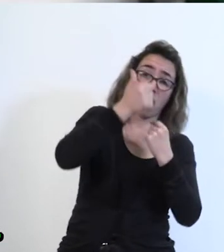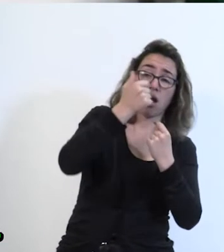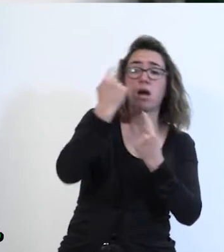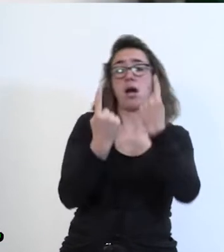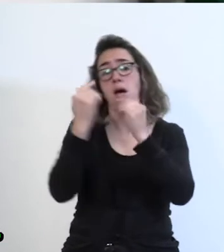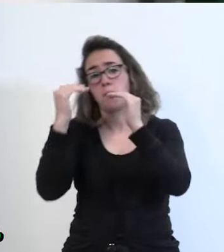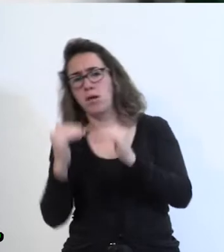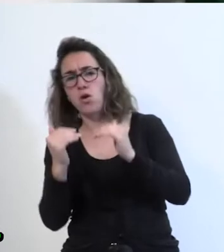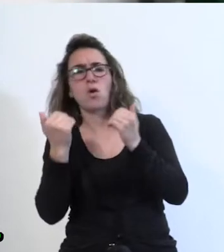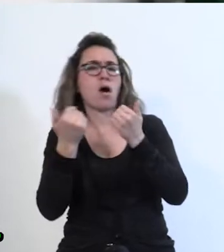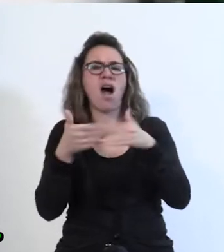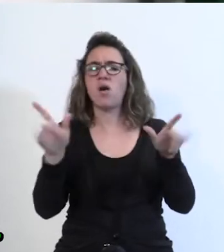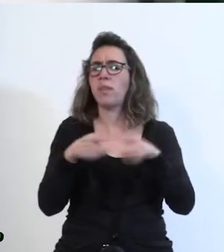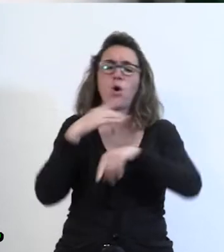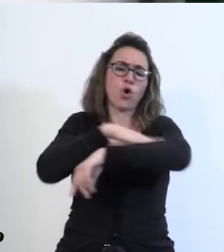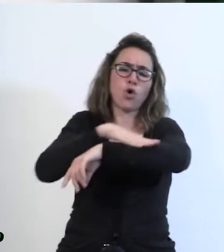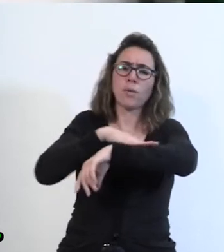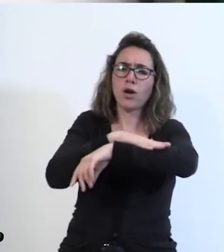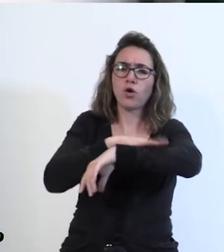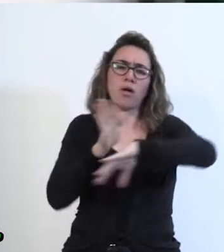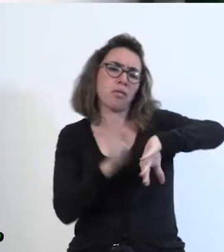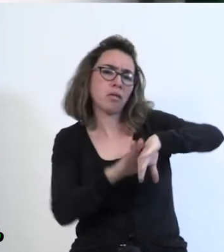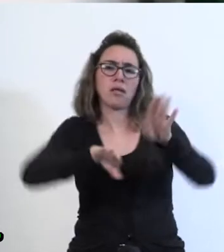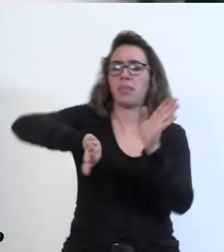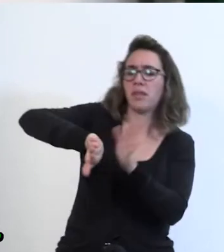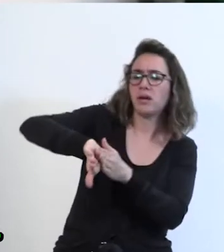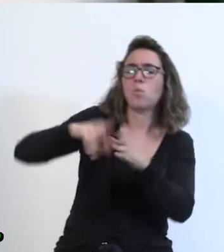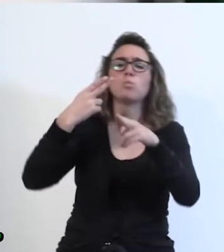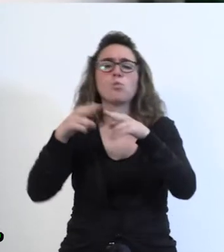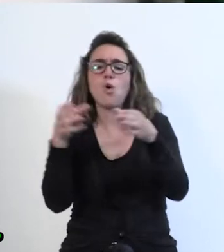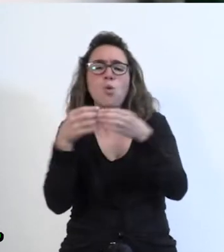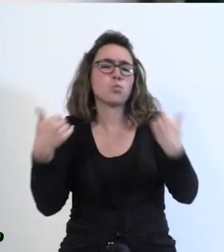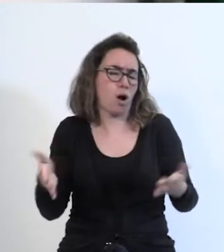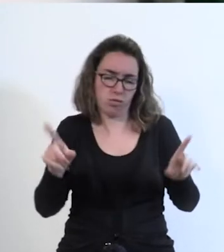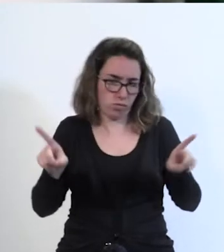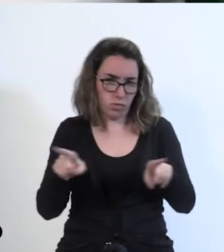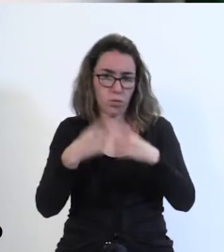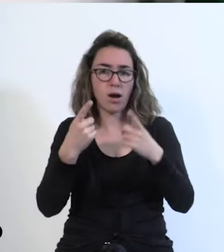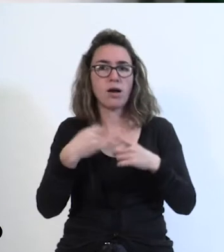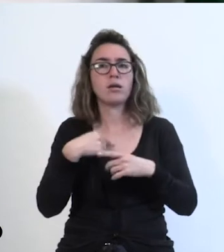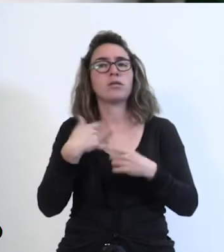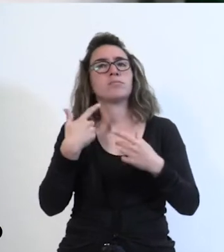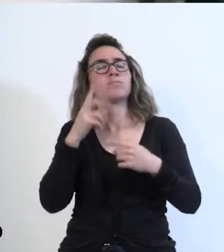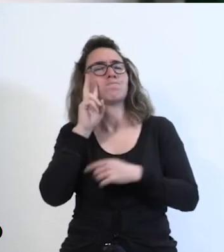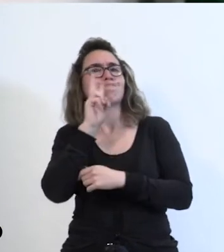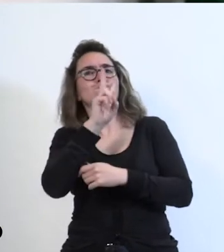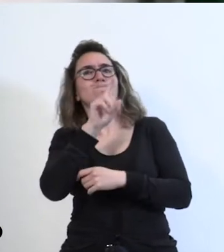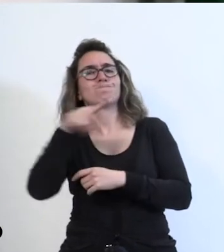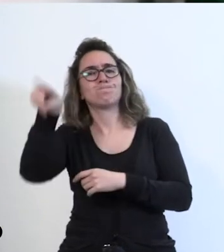menos, independientemente del color y del signo político del gobierno, nos